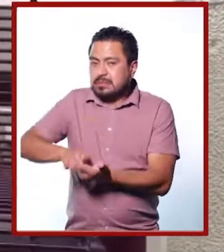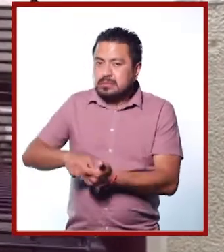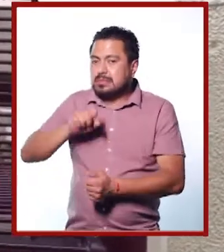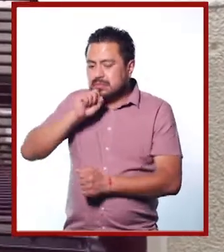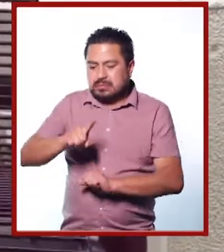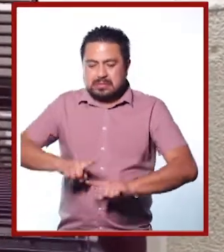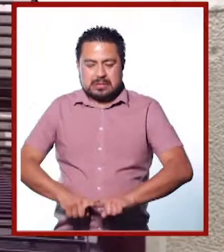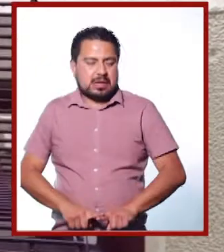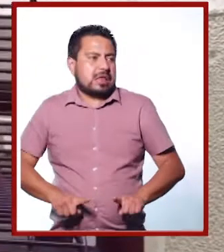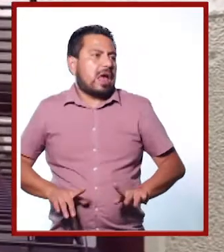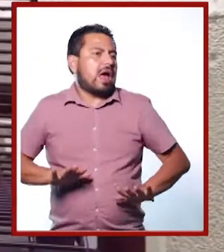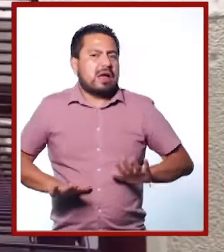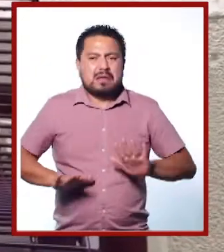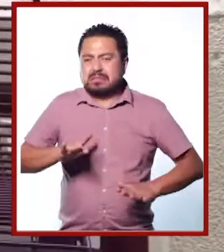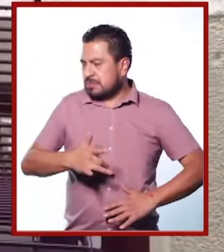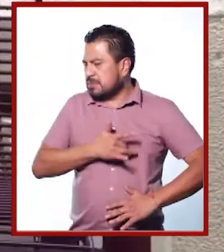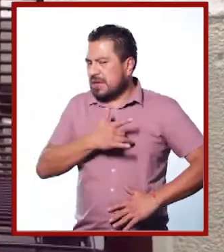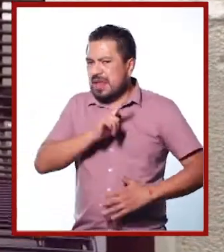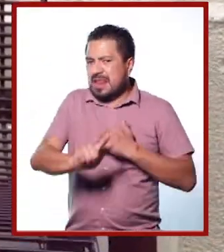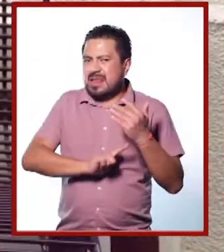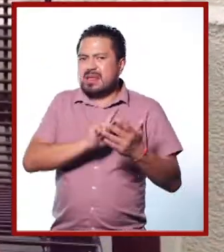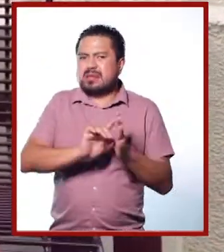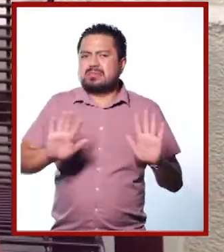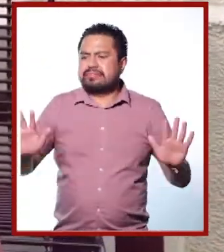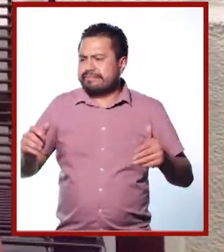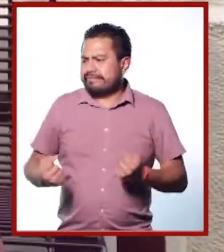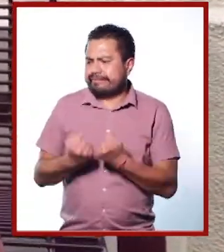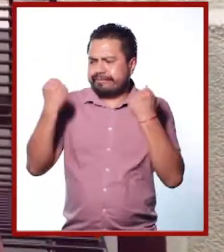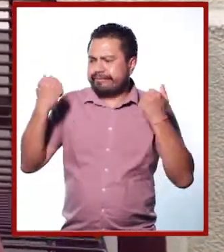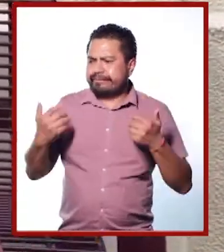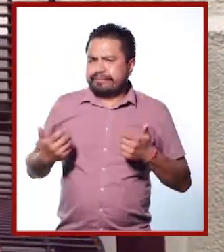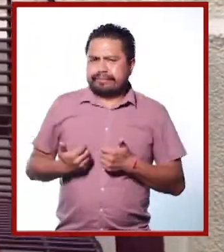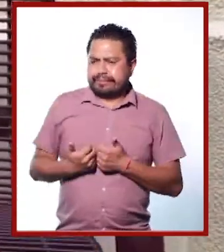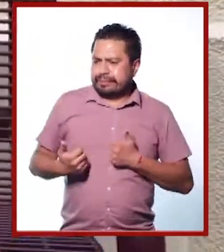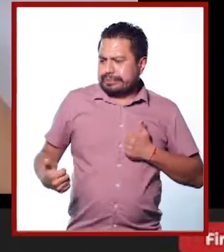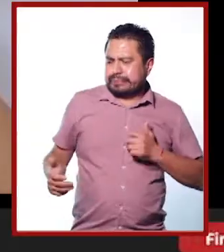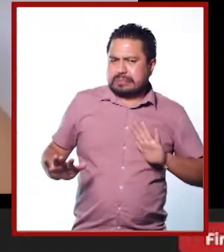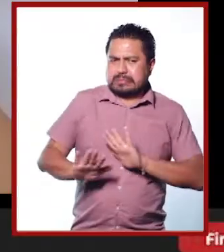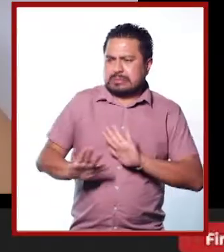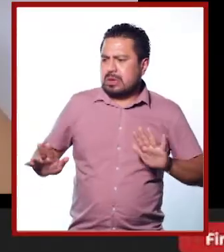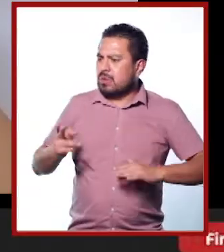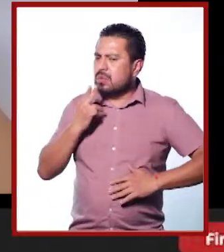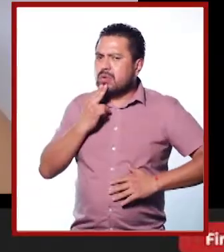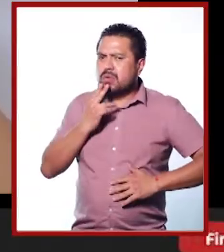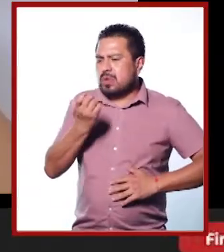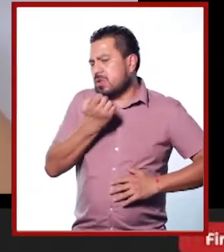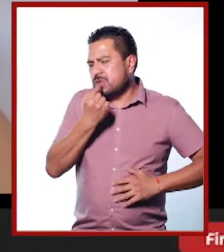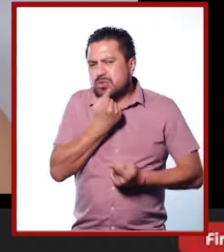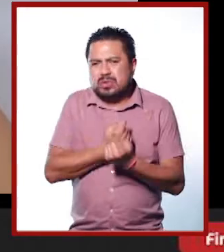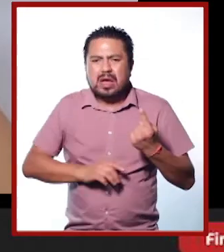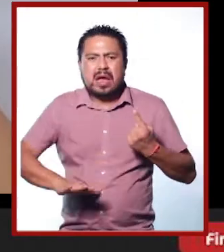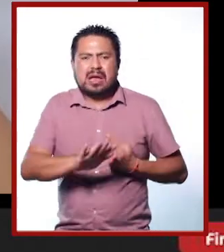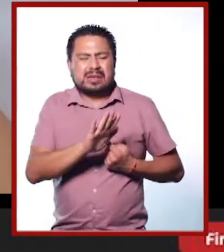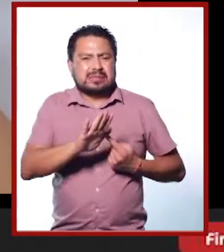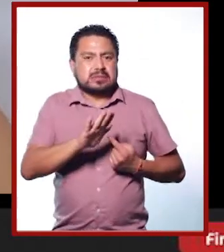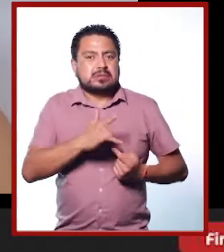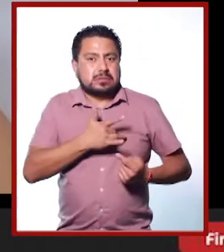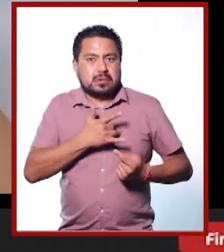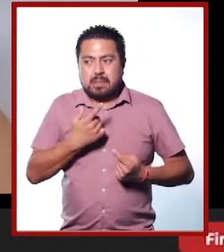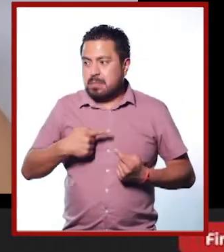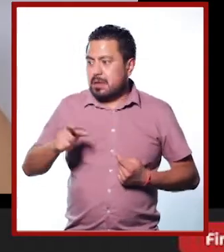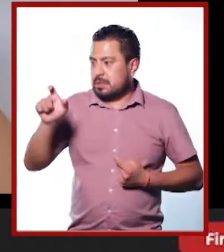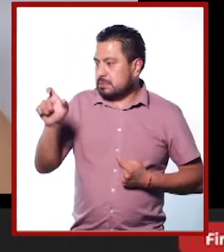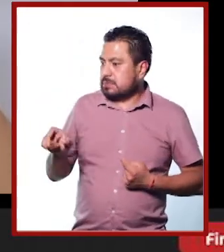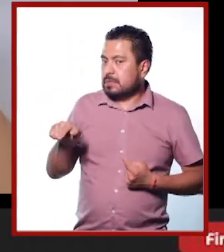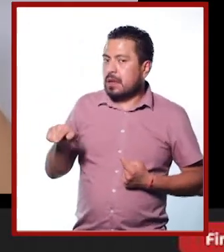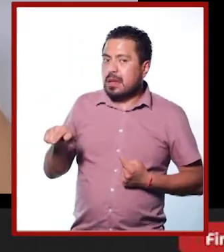por supuesto también la indiferencia. A veces esta parte de la ley del hielo que se utiliza o que los niños hacen, es súper agresiva también para